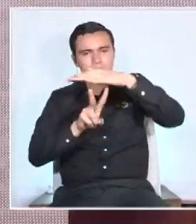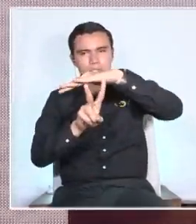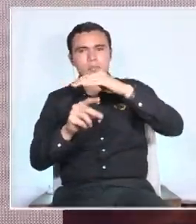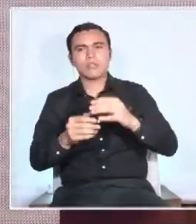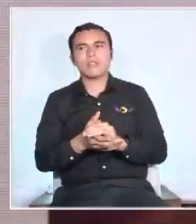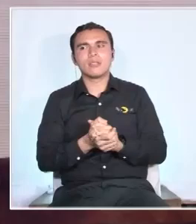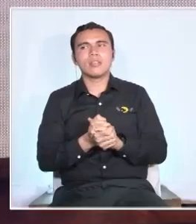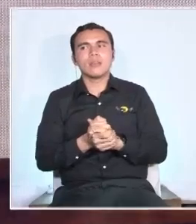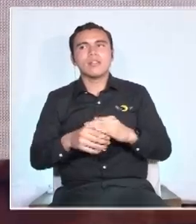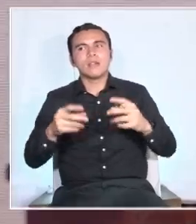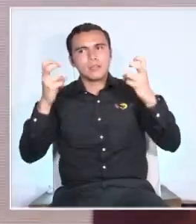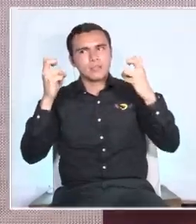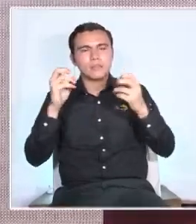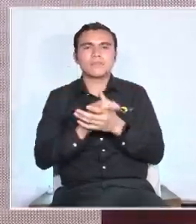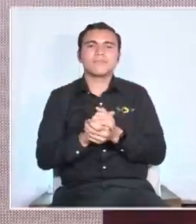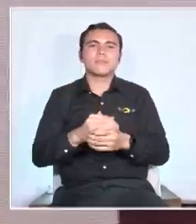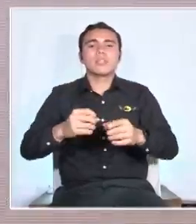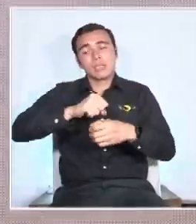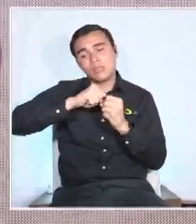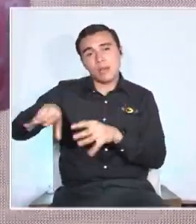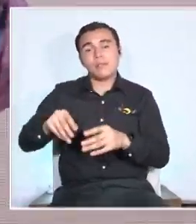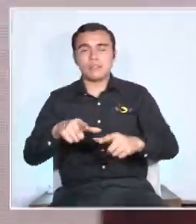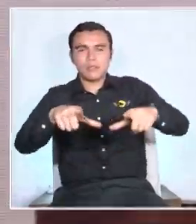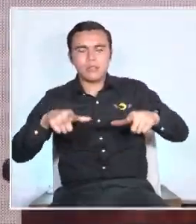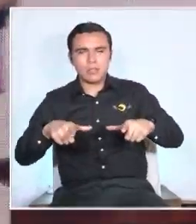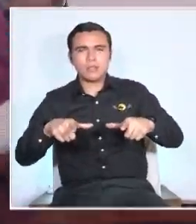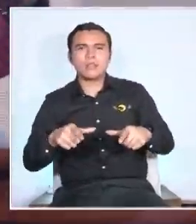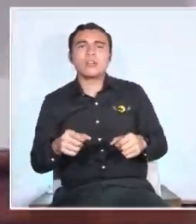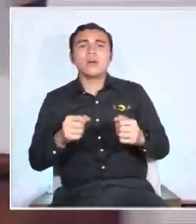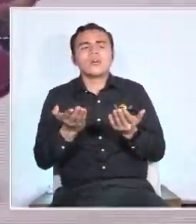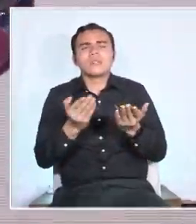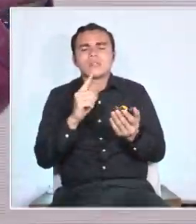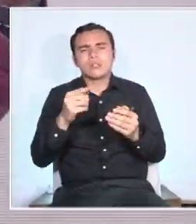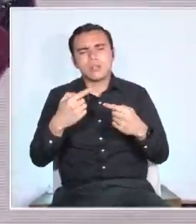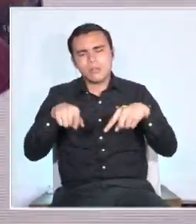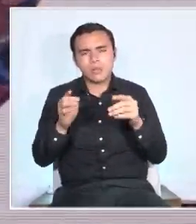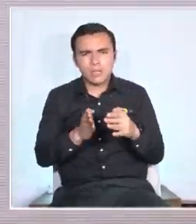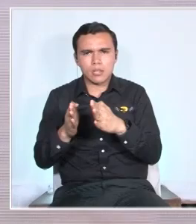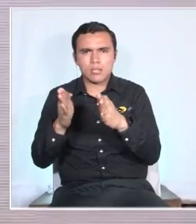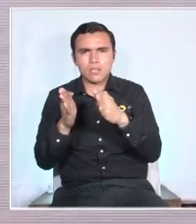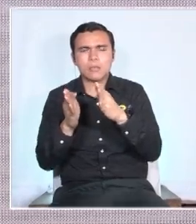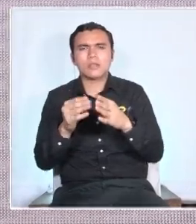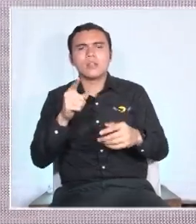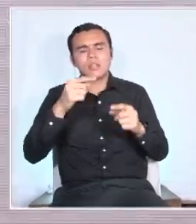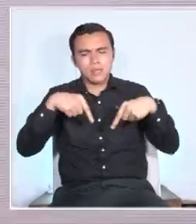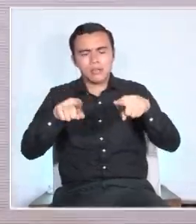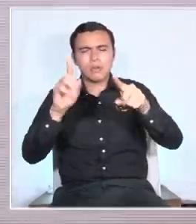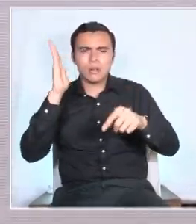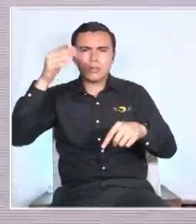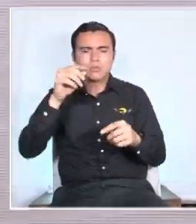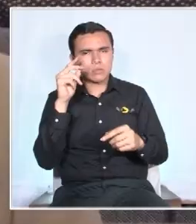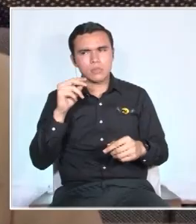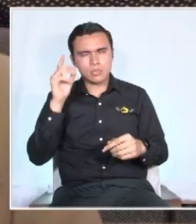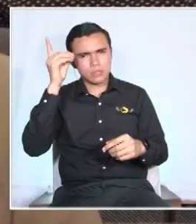posible para que tú abandones ese lugar, para que tú dejes ese lugar donde te van a encaminar y te van a llevar a tu destino